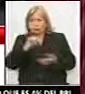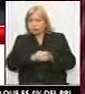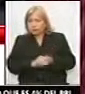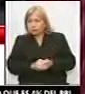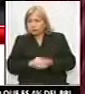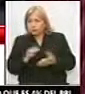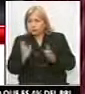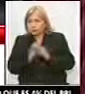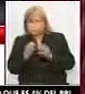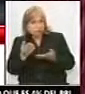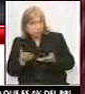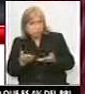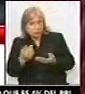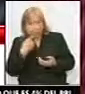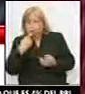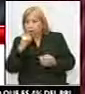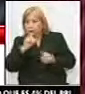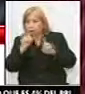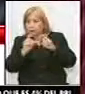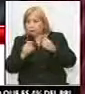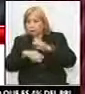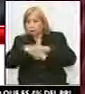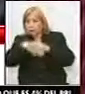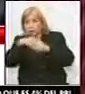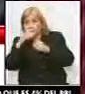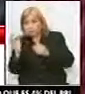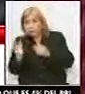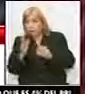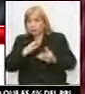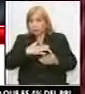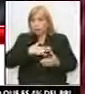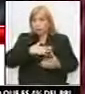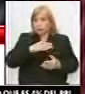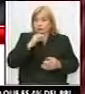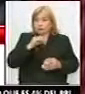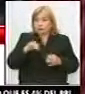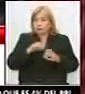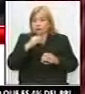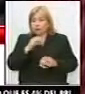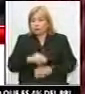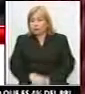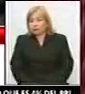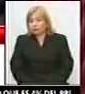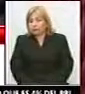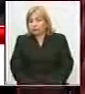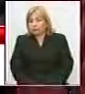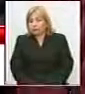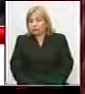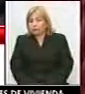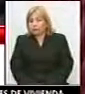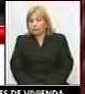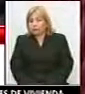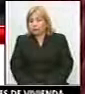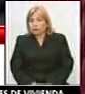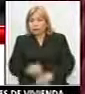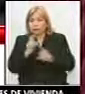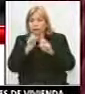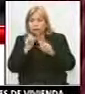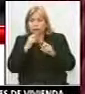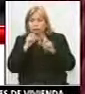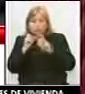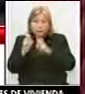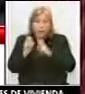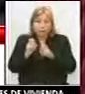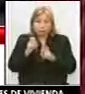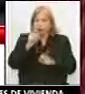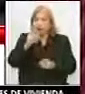corrupción. Creo que las preguntas que usted está haciendo están fuera de lugar. Si me lo permite, humildemente se lo digo. Vuelvo a repreguntar, señor. ¿Qué opinión